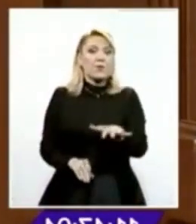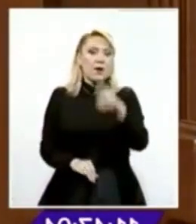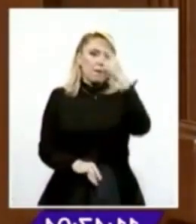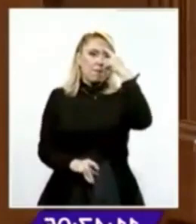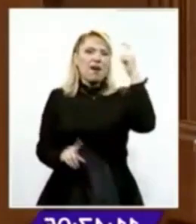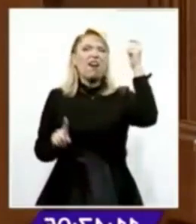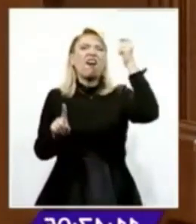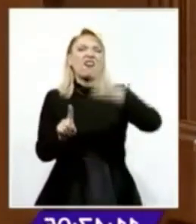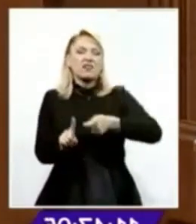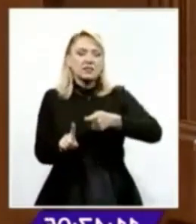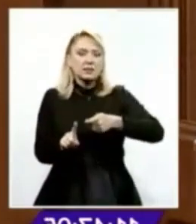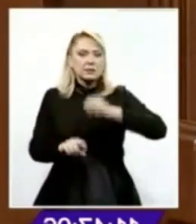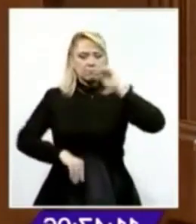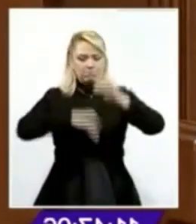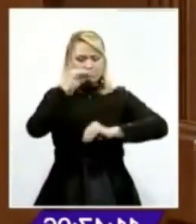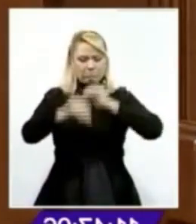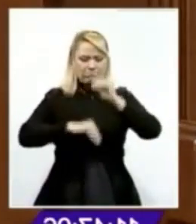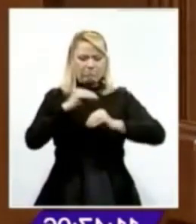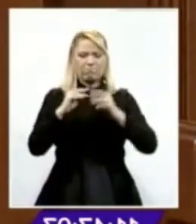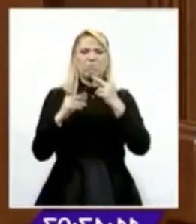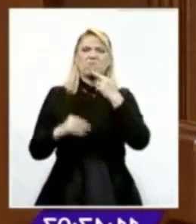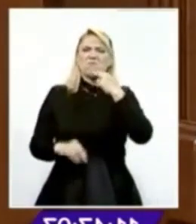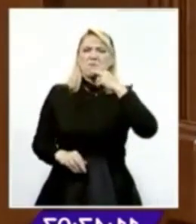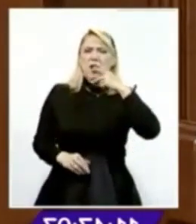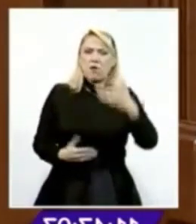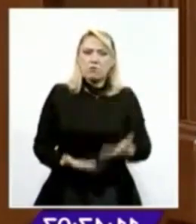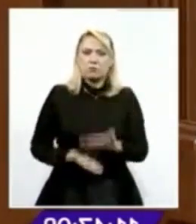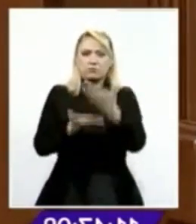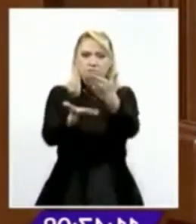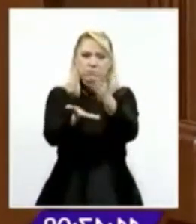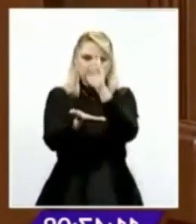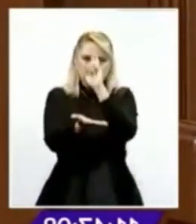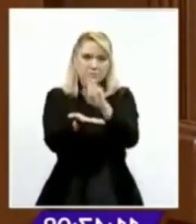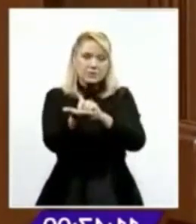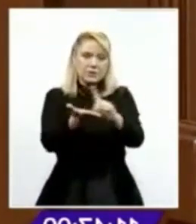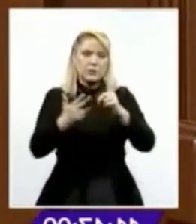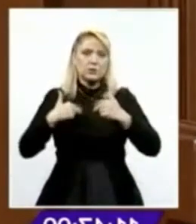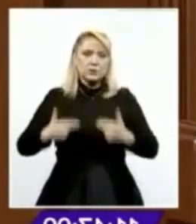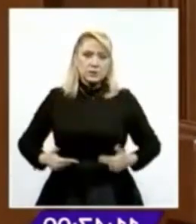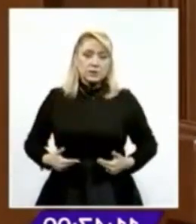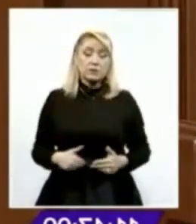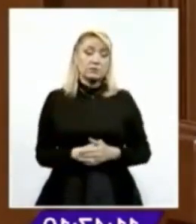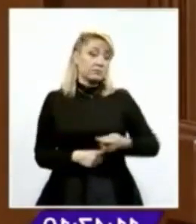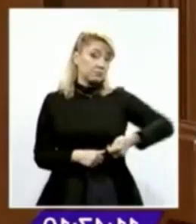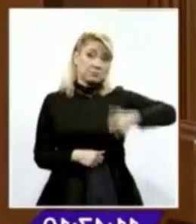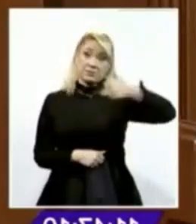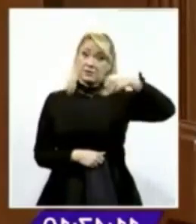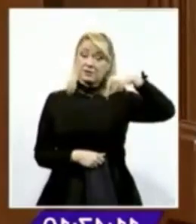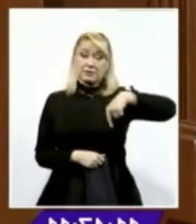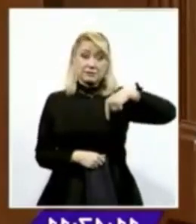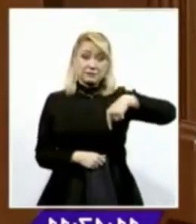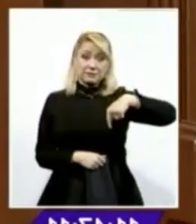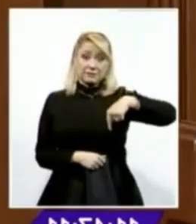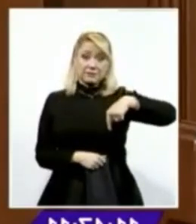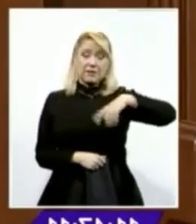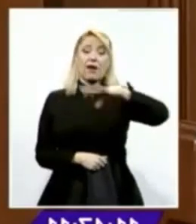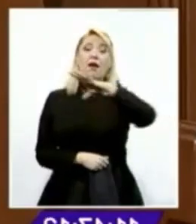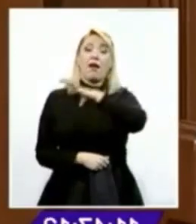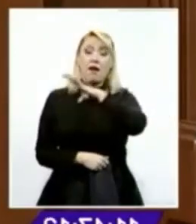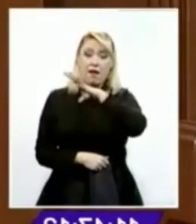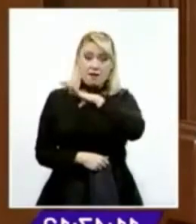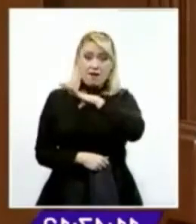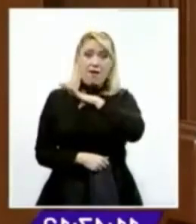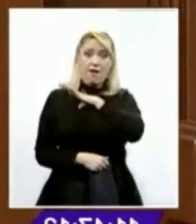de fortalecimiento y garantía de los derechos humanos. Por primera vez, hay en